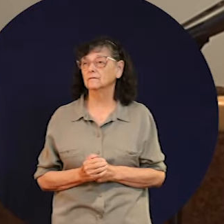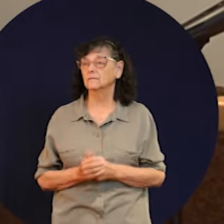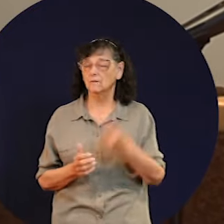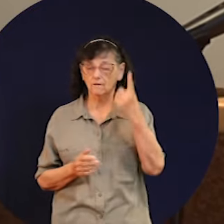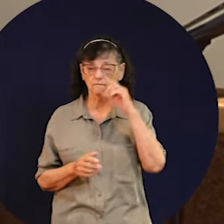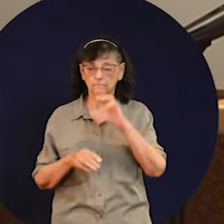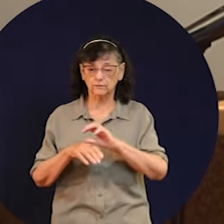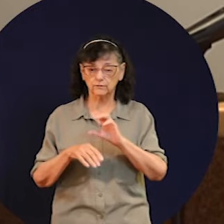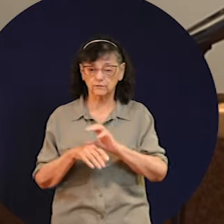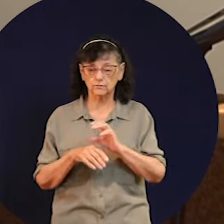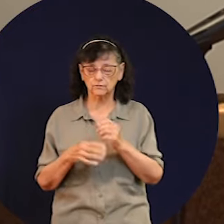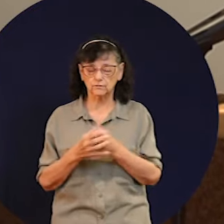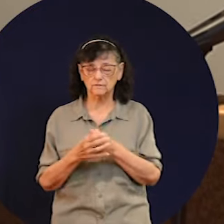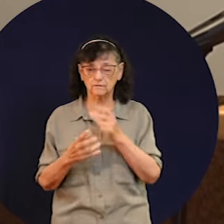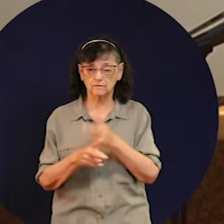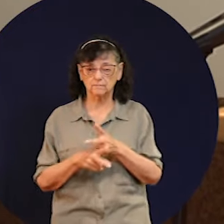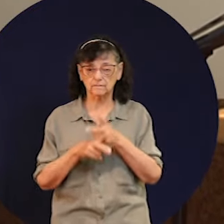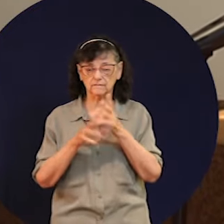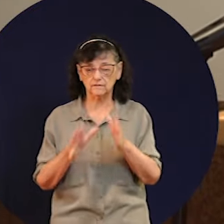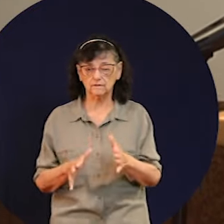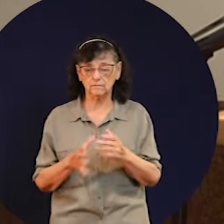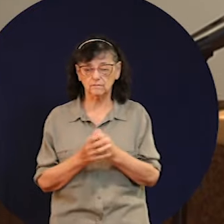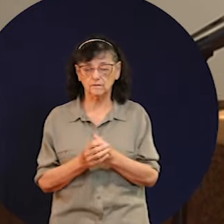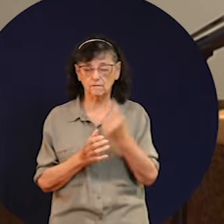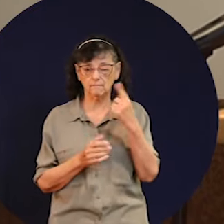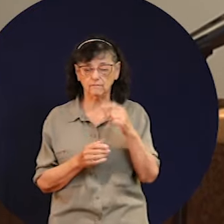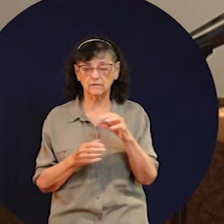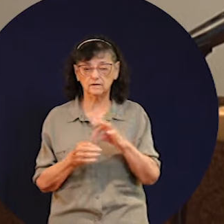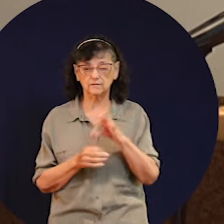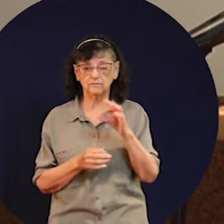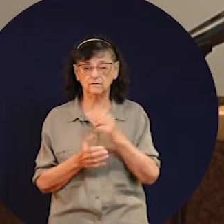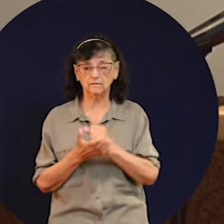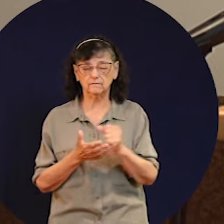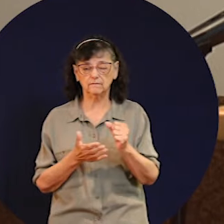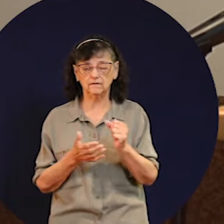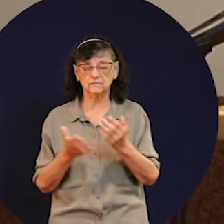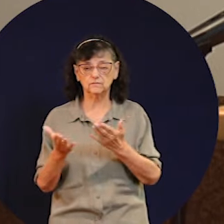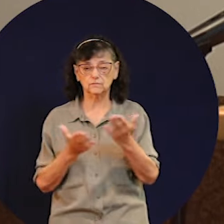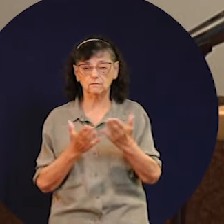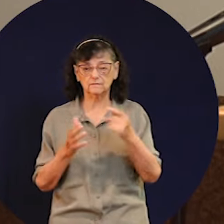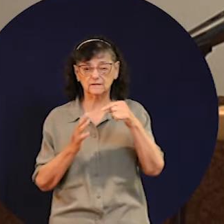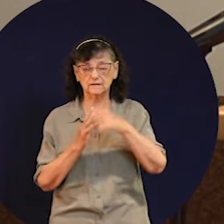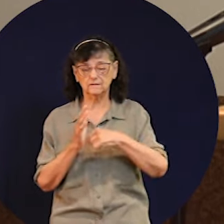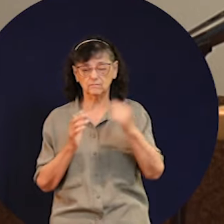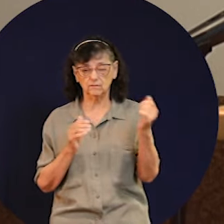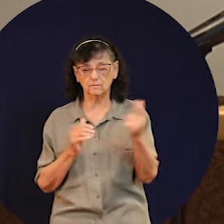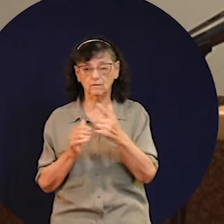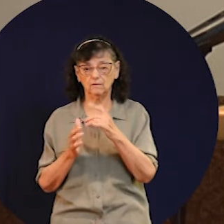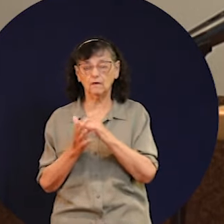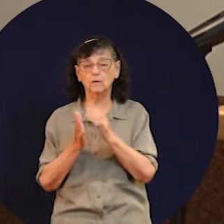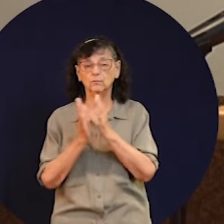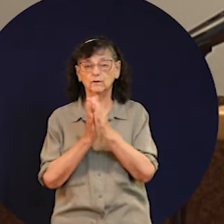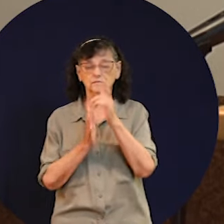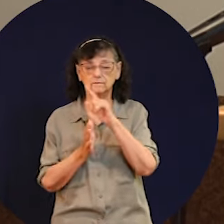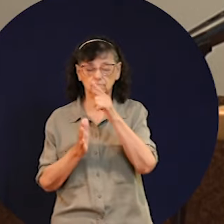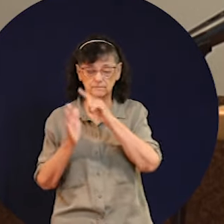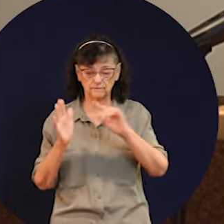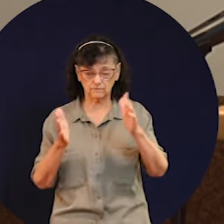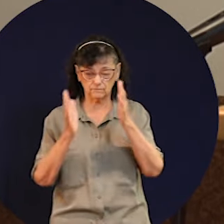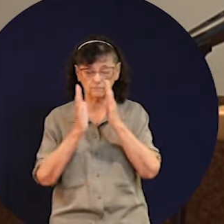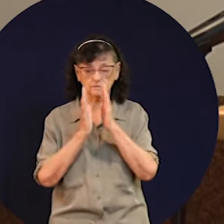Por la Iglesia y sus pastores, por un espíritu de servicio más profundo en todos, roguemos al